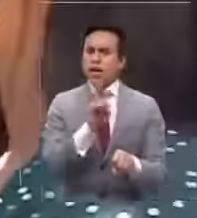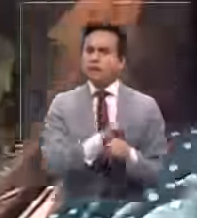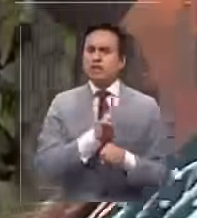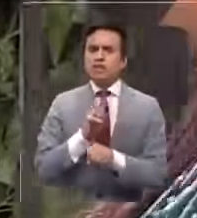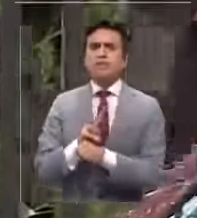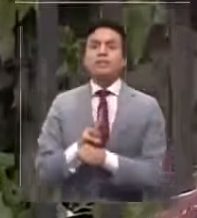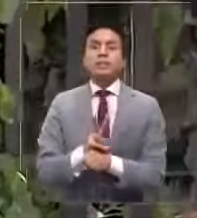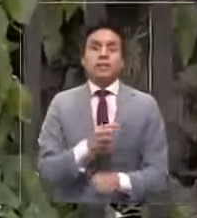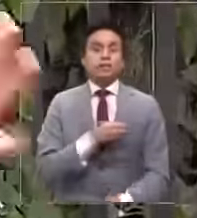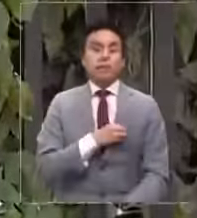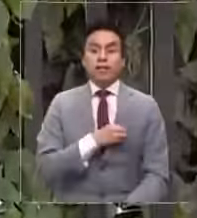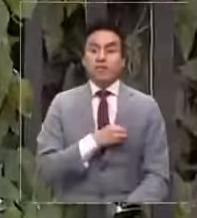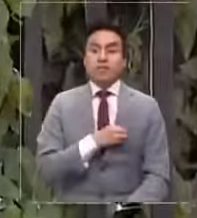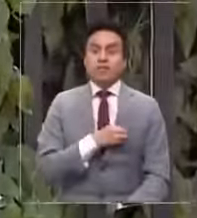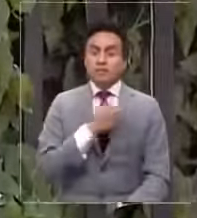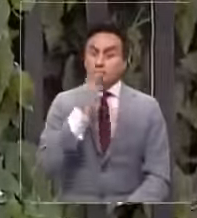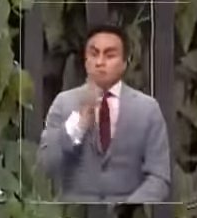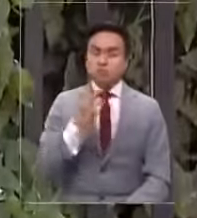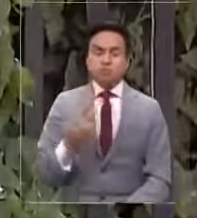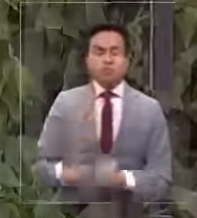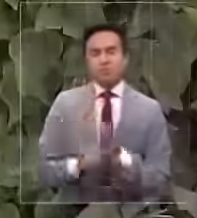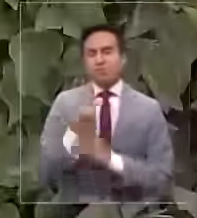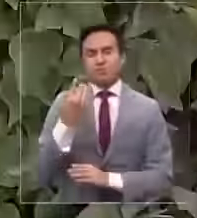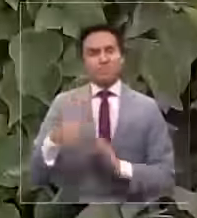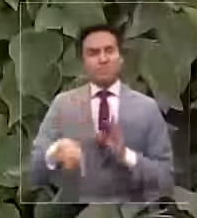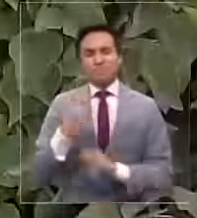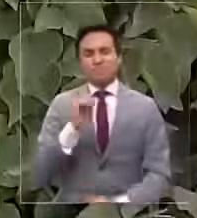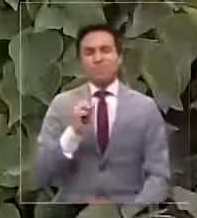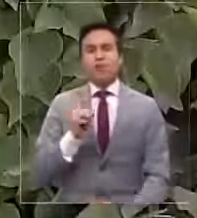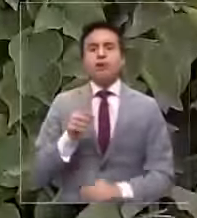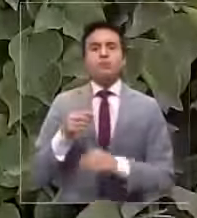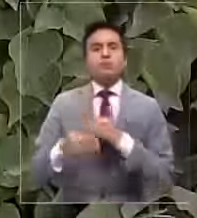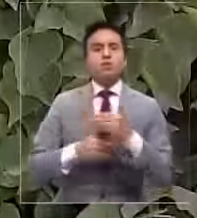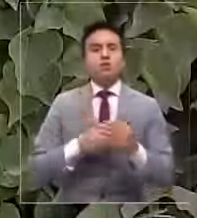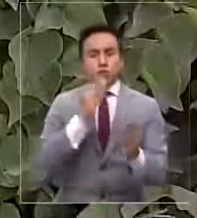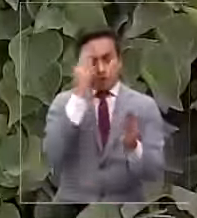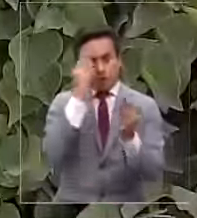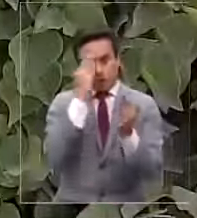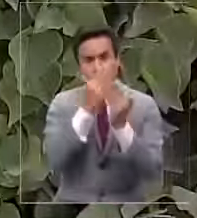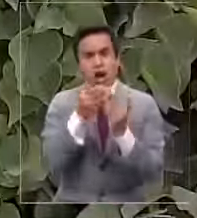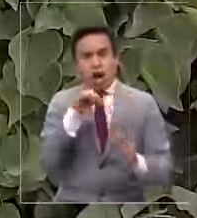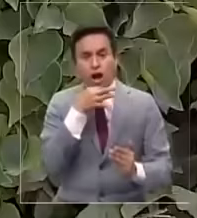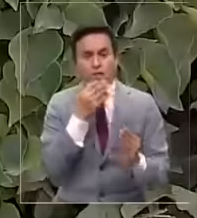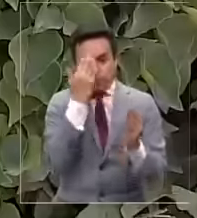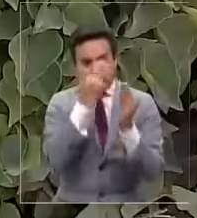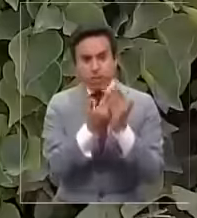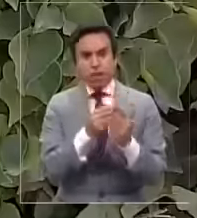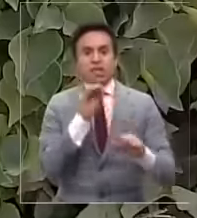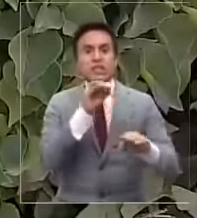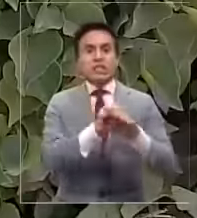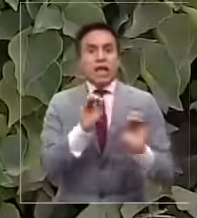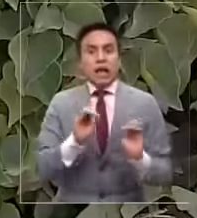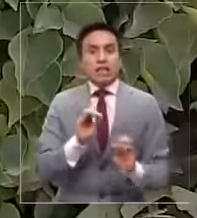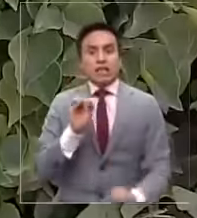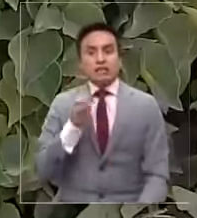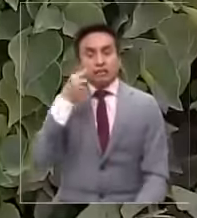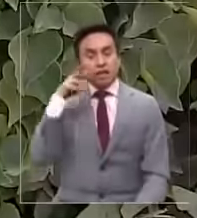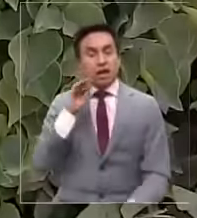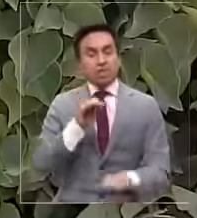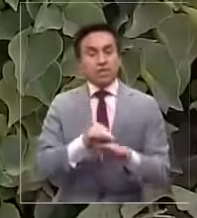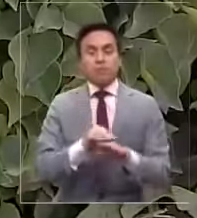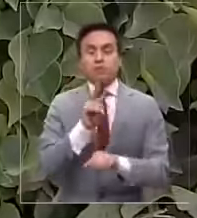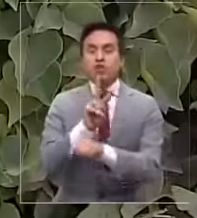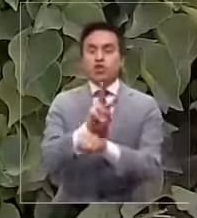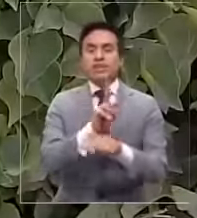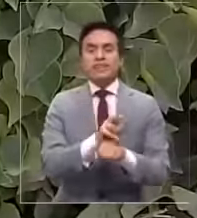docentes, lamentablemente no es una novedad. Hay procedimientos donde le avisan verbalmente, hay procedimientos donde no les avisan siquiera. Hay profesores que